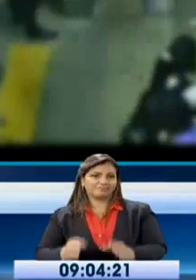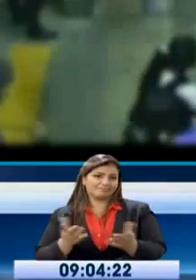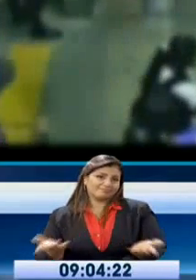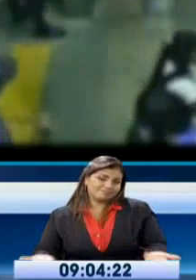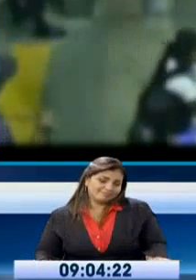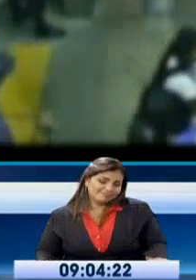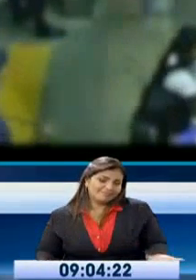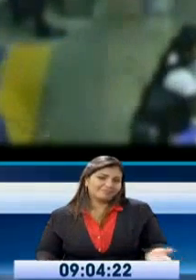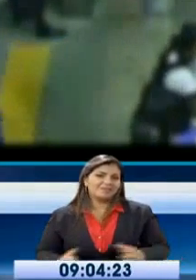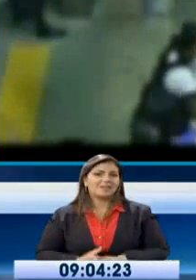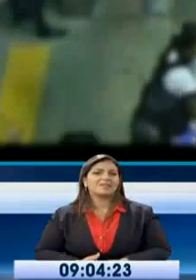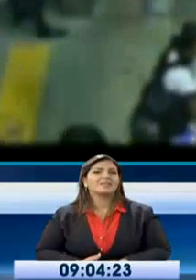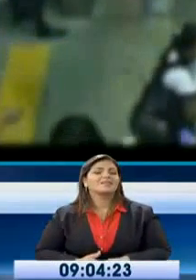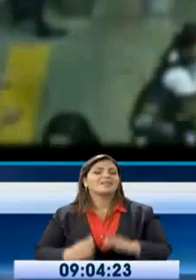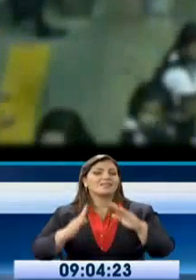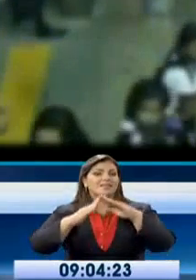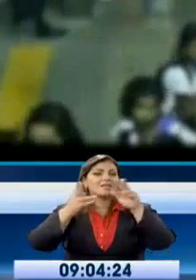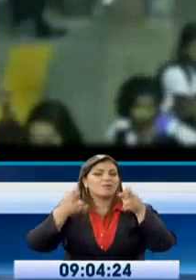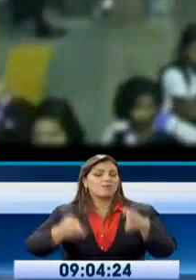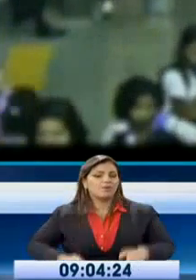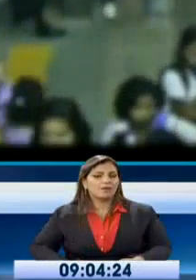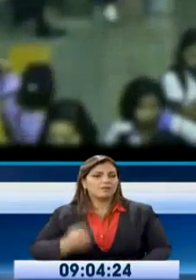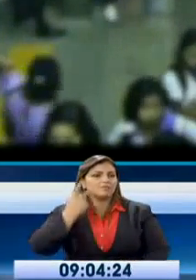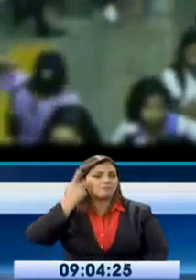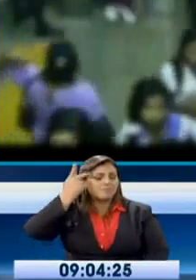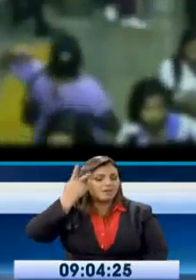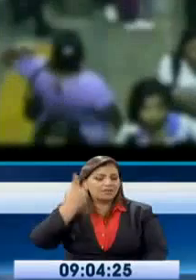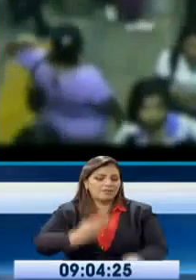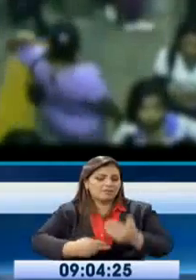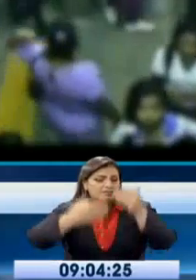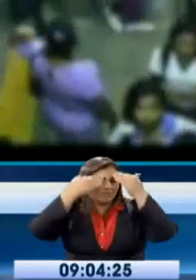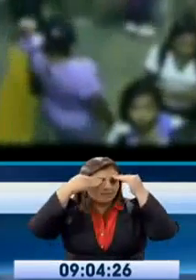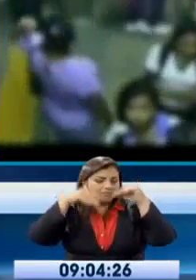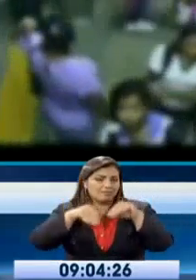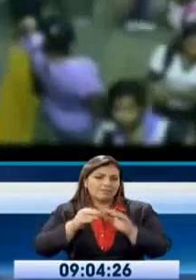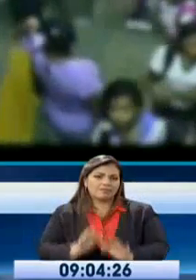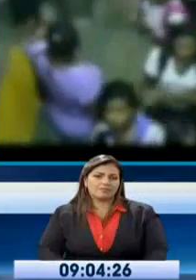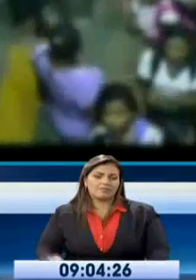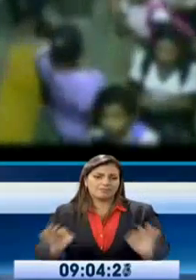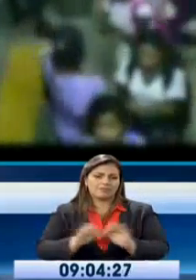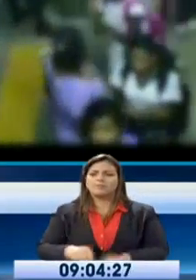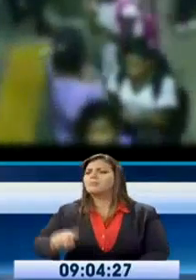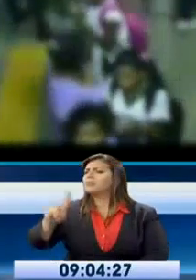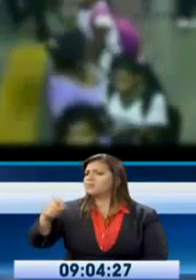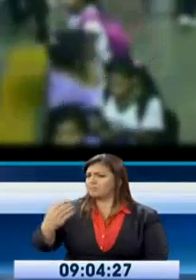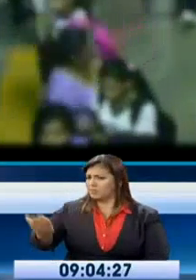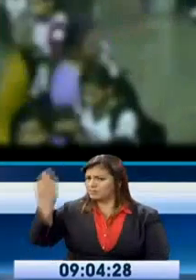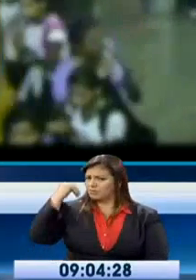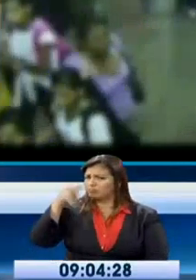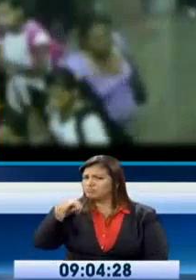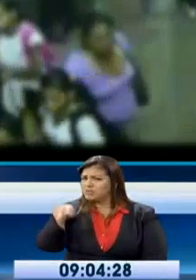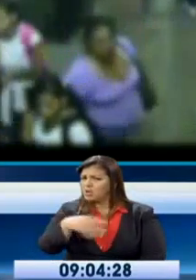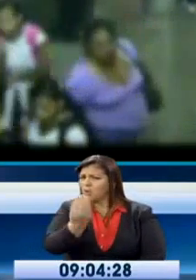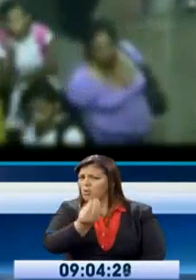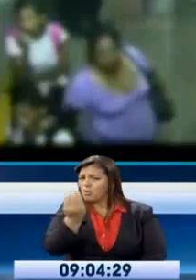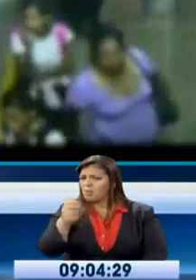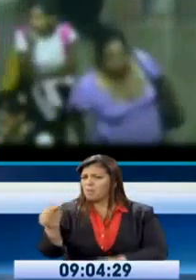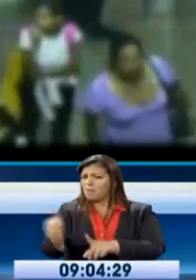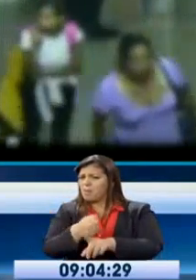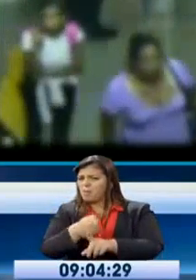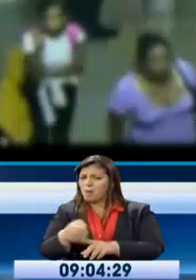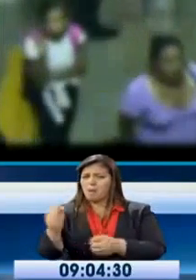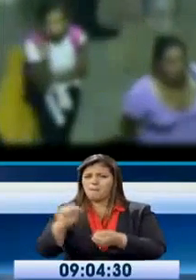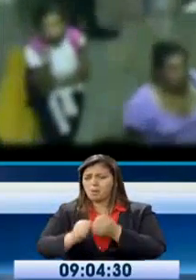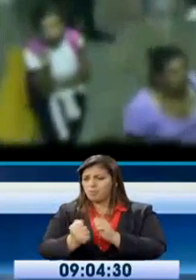más que todo del hogar para los niños, para los chicos. Oiga, en su tiempo, yo creo, acá está la cámara, ¿en su tiempo usted veía este tipo de actos o también había?